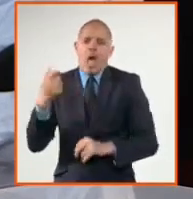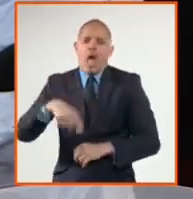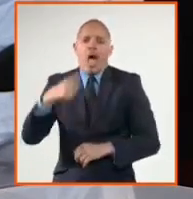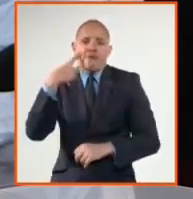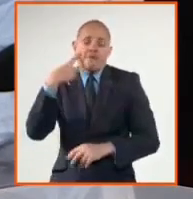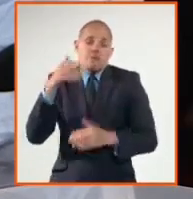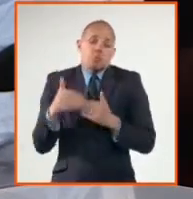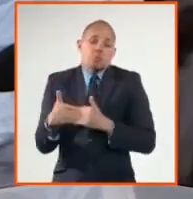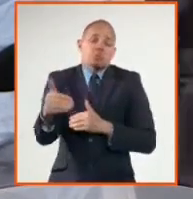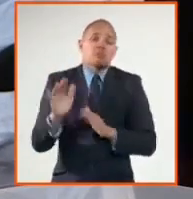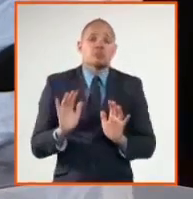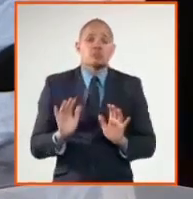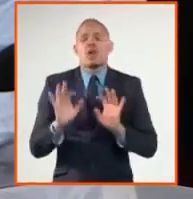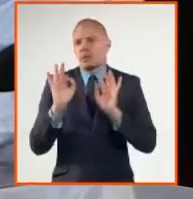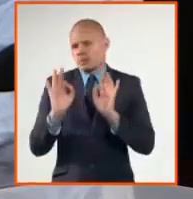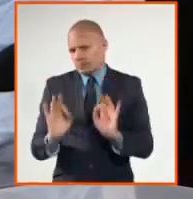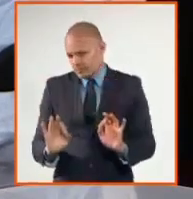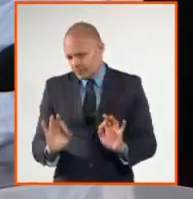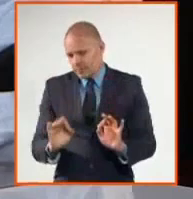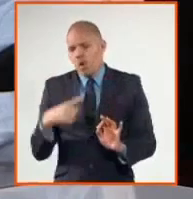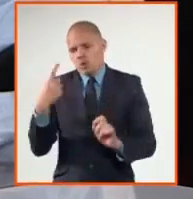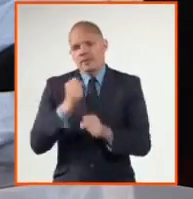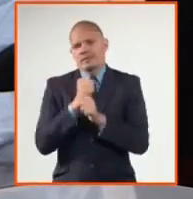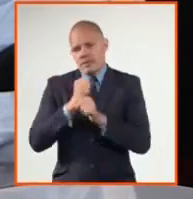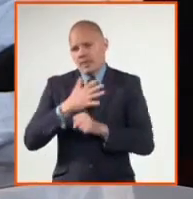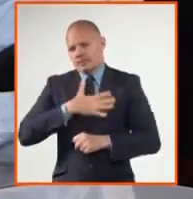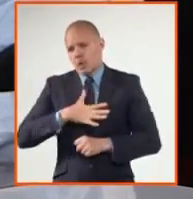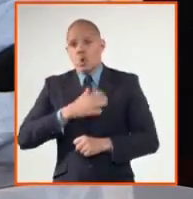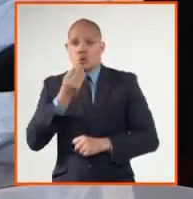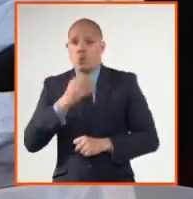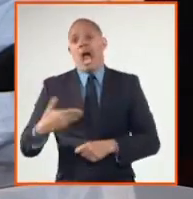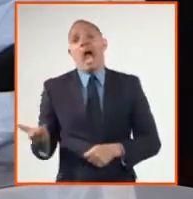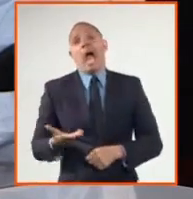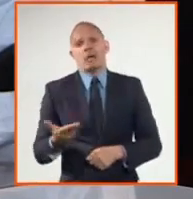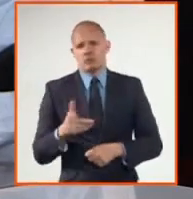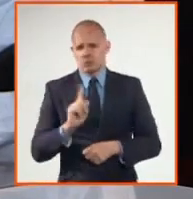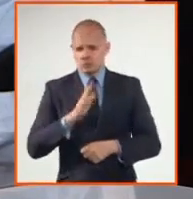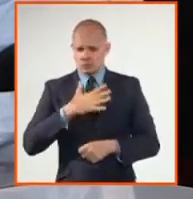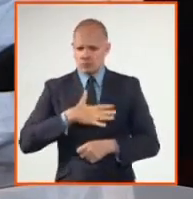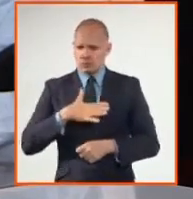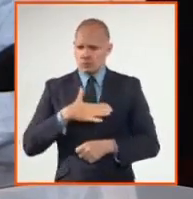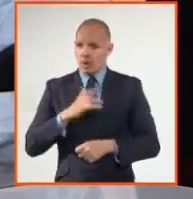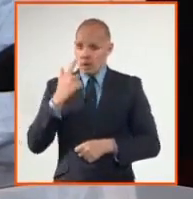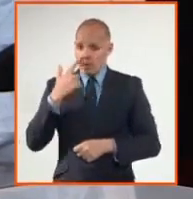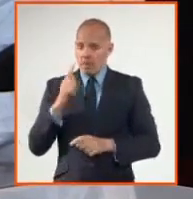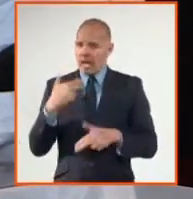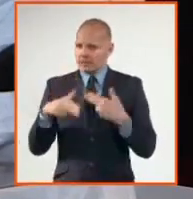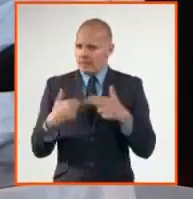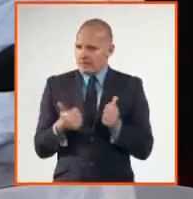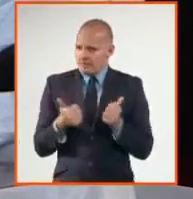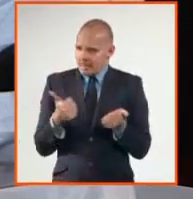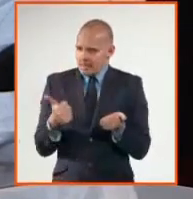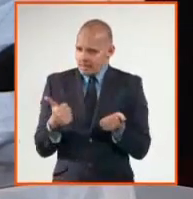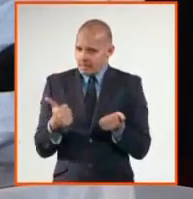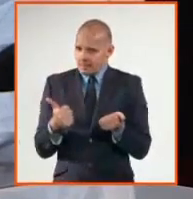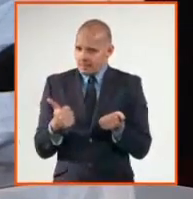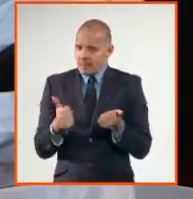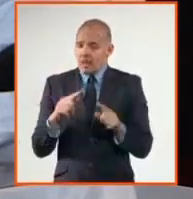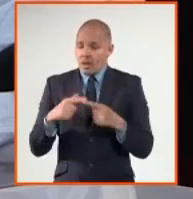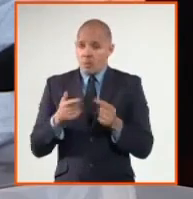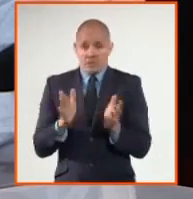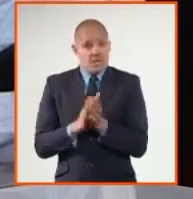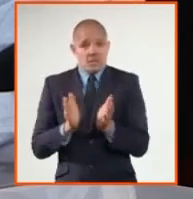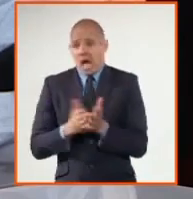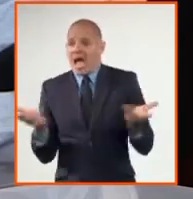con mucha paciencia para poder lograr hacerlo bien y hacerlo a la primera vez y no tener que repetir